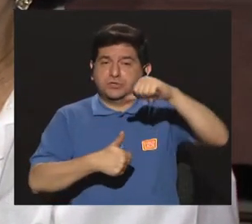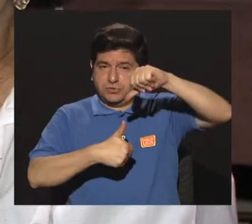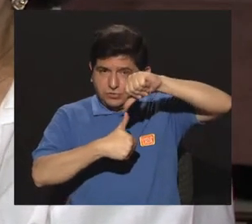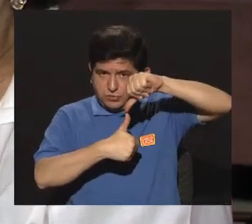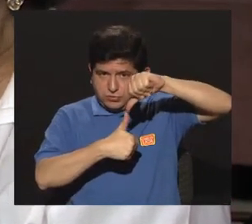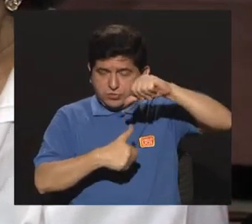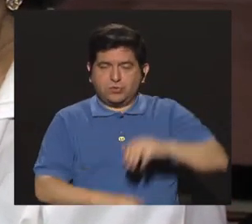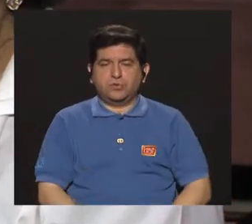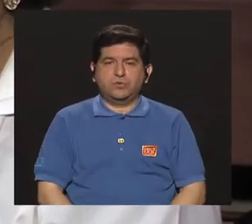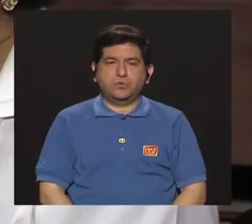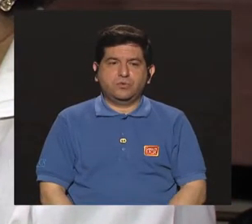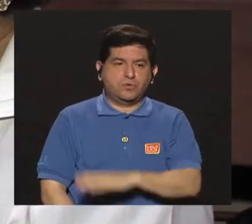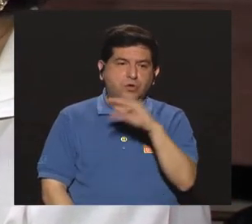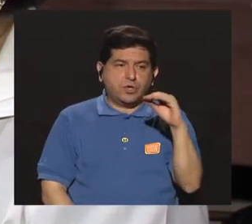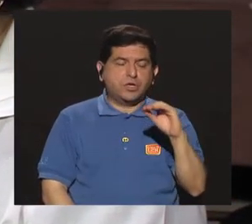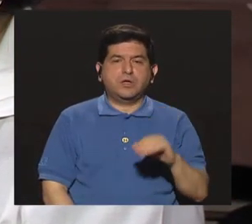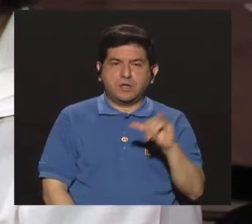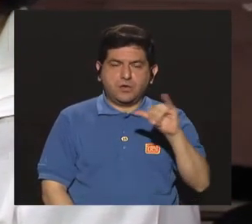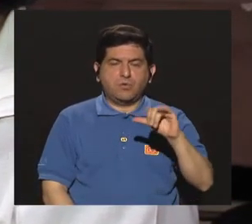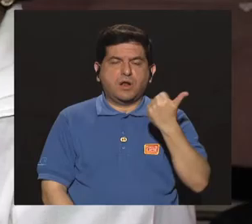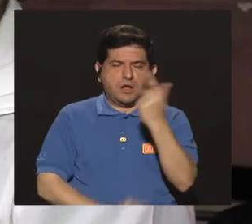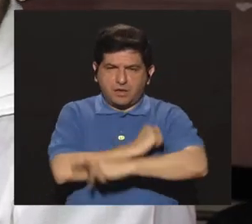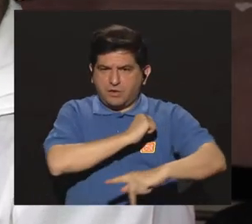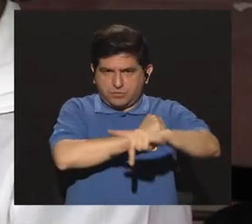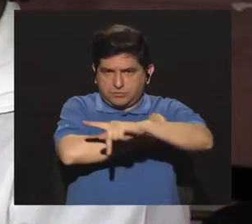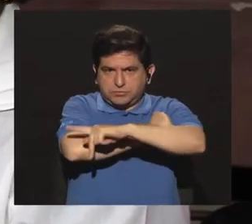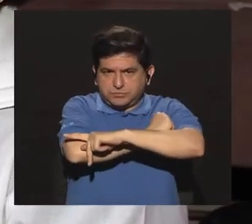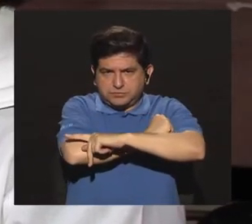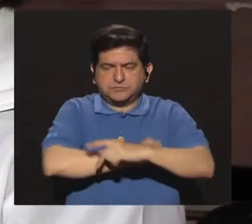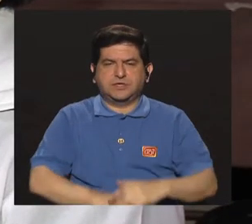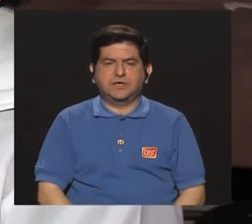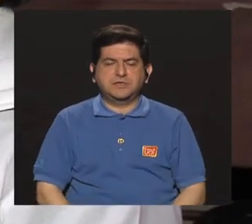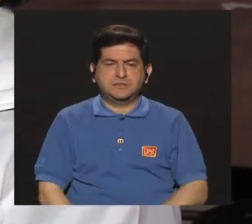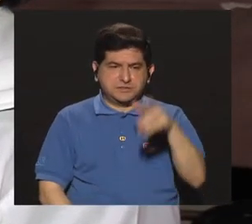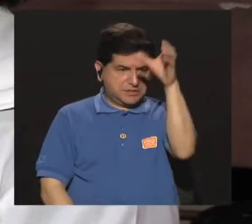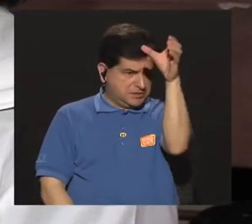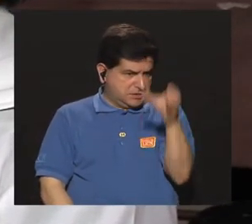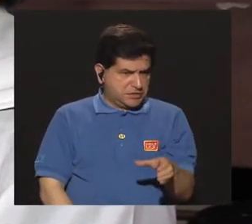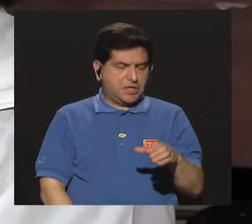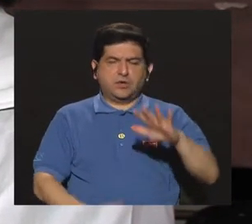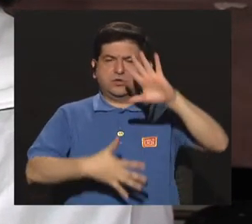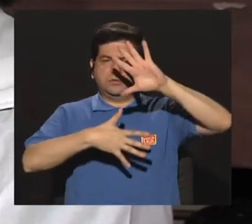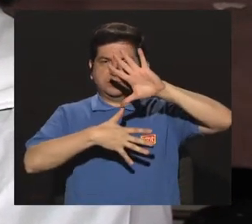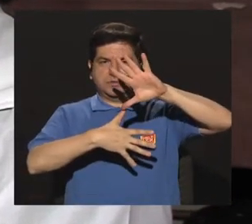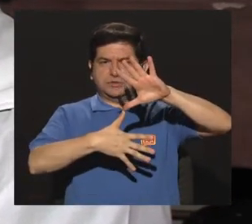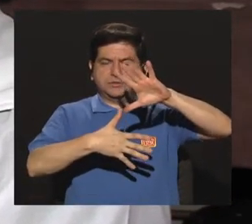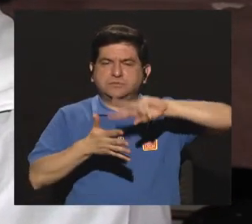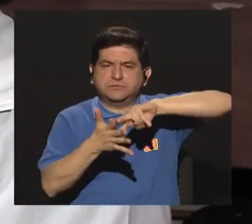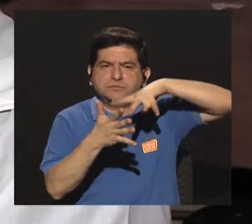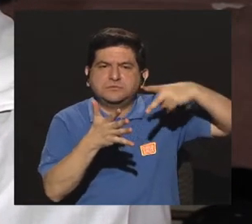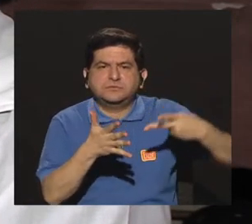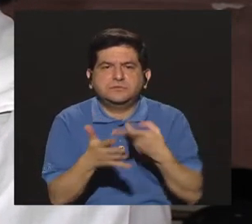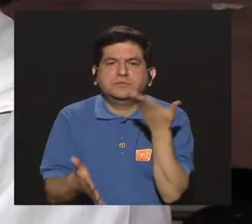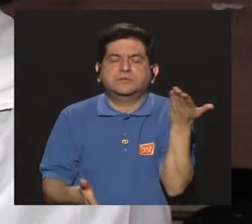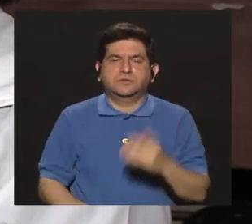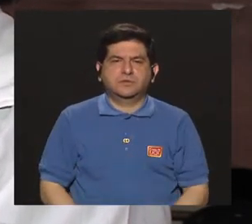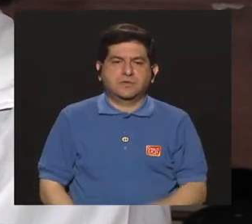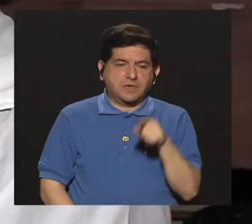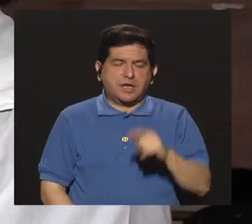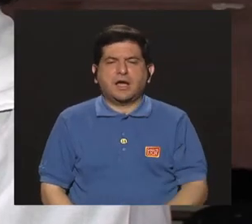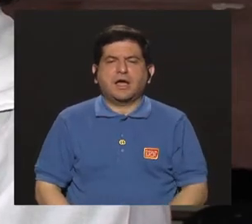continente americano en lo que respecta a la ictiofauna de de costa rica- propiamente